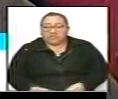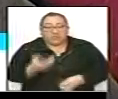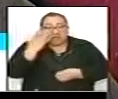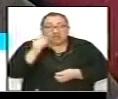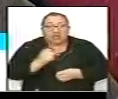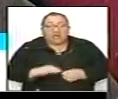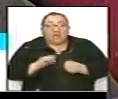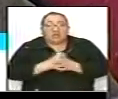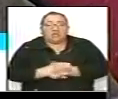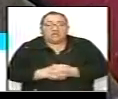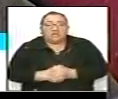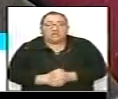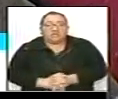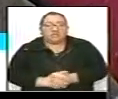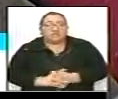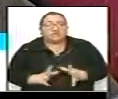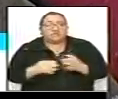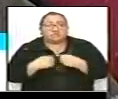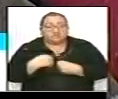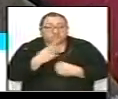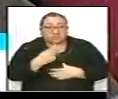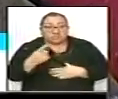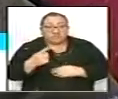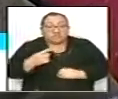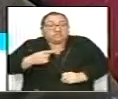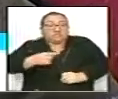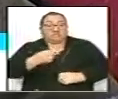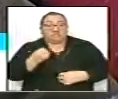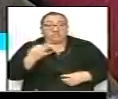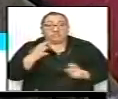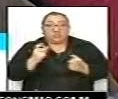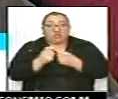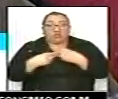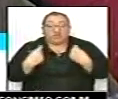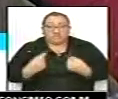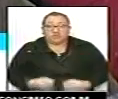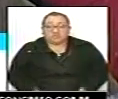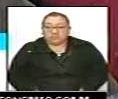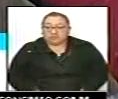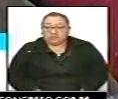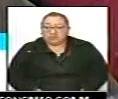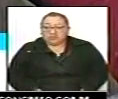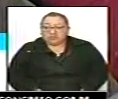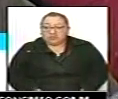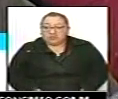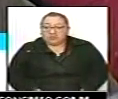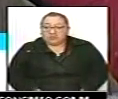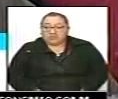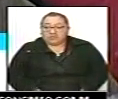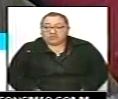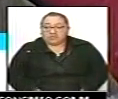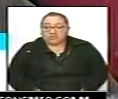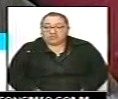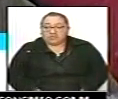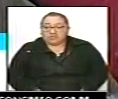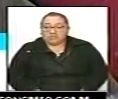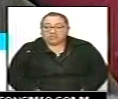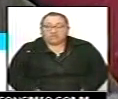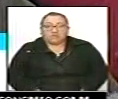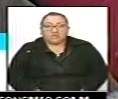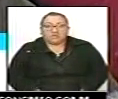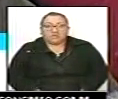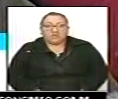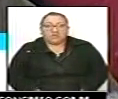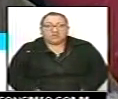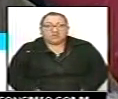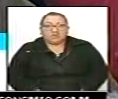las posiciones que estamos asumiendo y que son en la mayoría de los representantes de las distintas bancadas contrarias a lo que